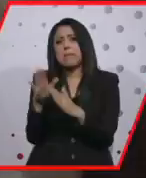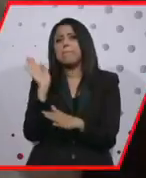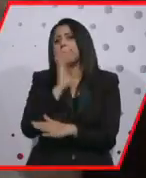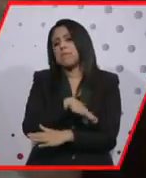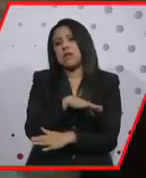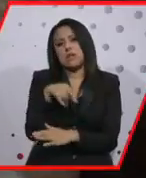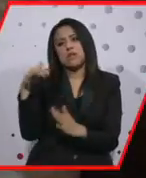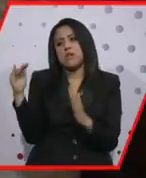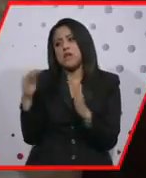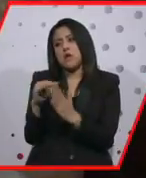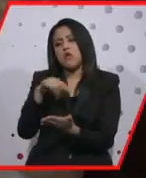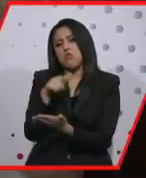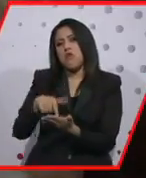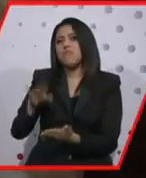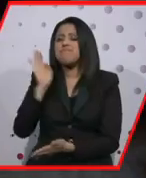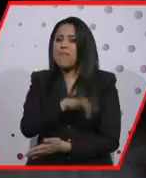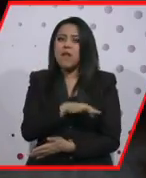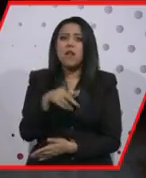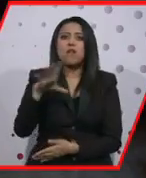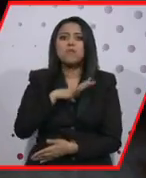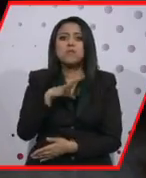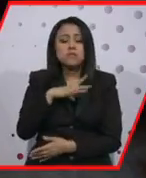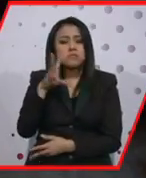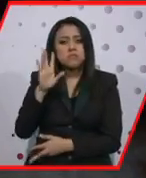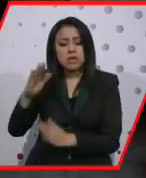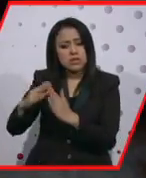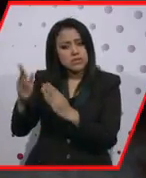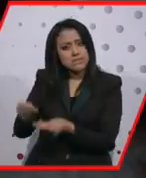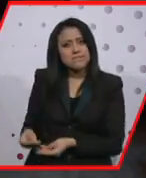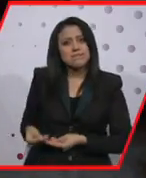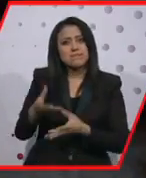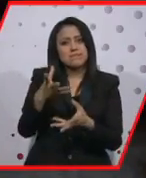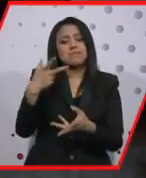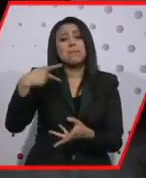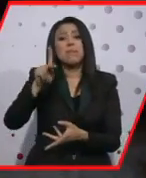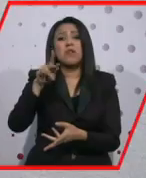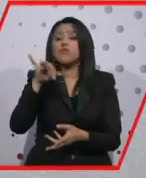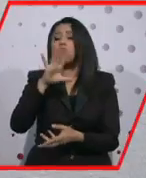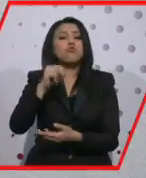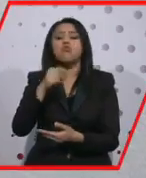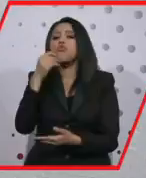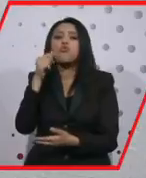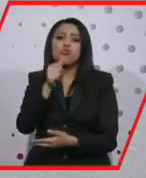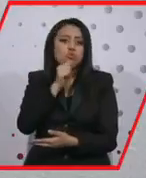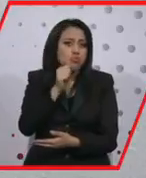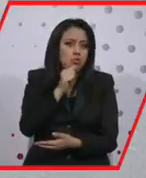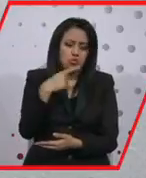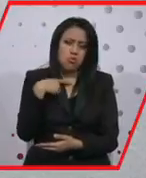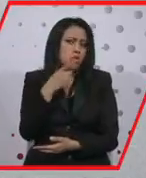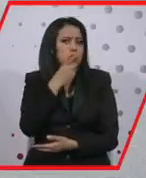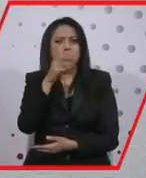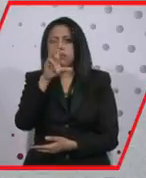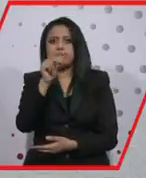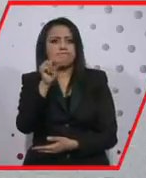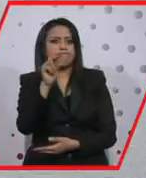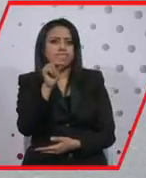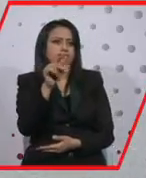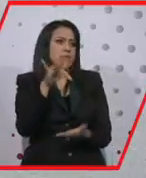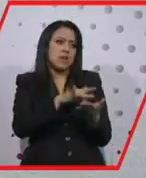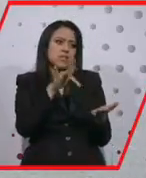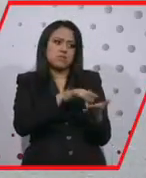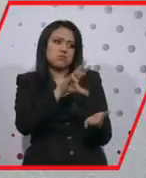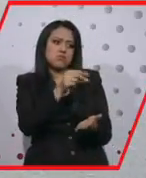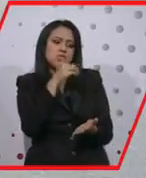sitio en el momento la casa sería entregada sin terminar y con algunos desperfectos y ya no la quiere entonces a mí nunca me la entrega